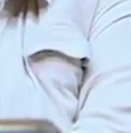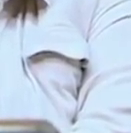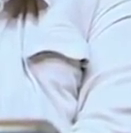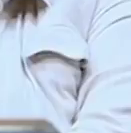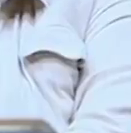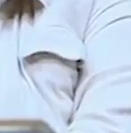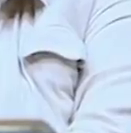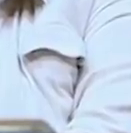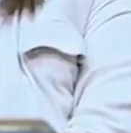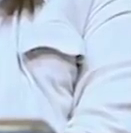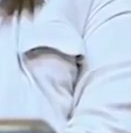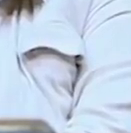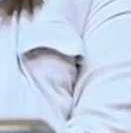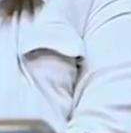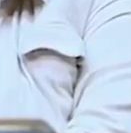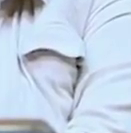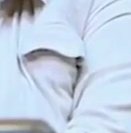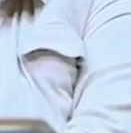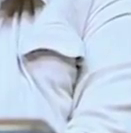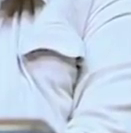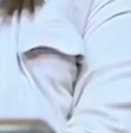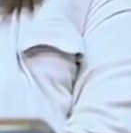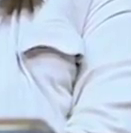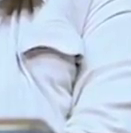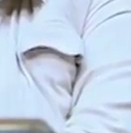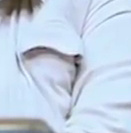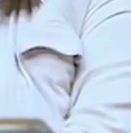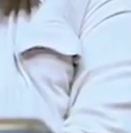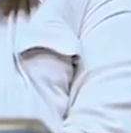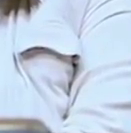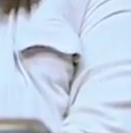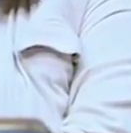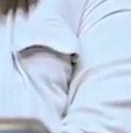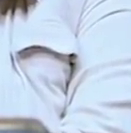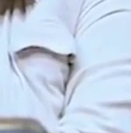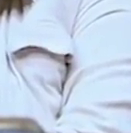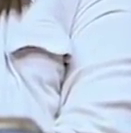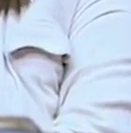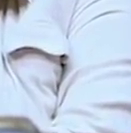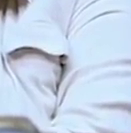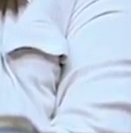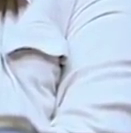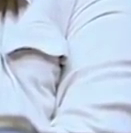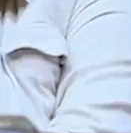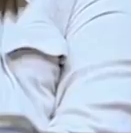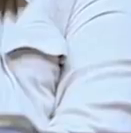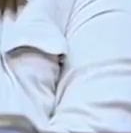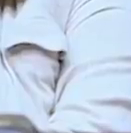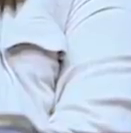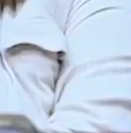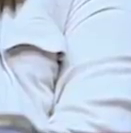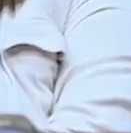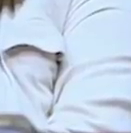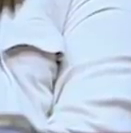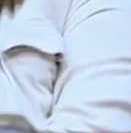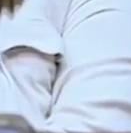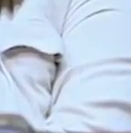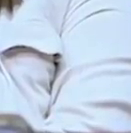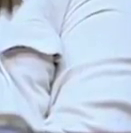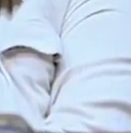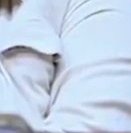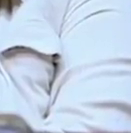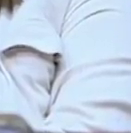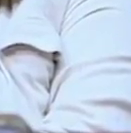la honestidad, participación, celeridad, eficiencia y transparencia en los procesos